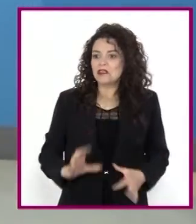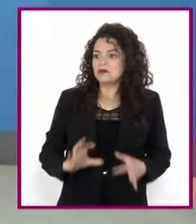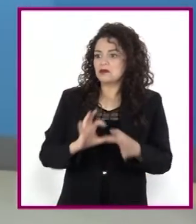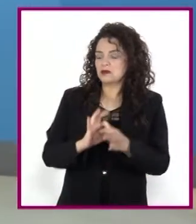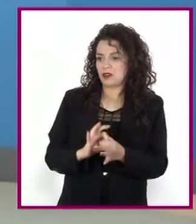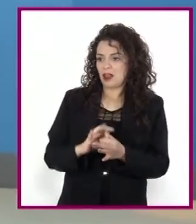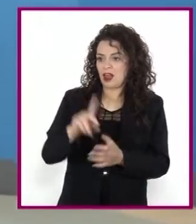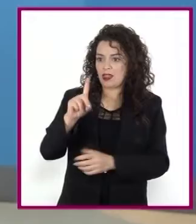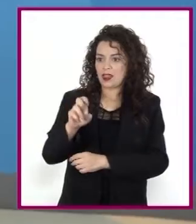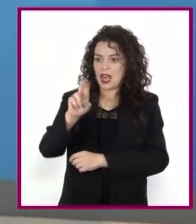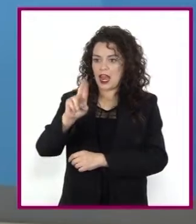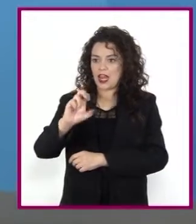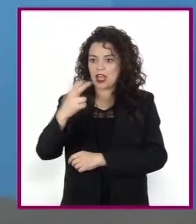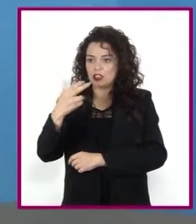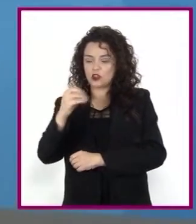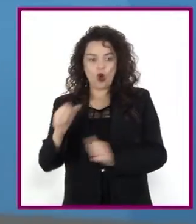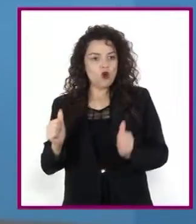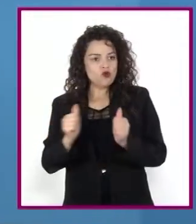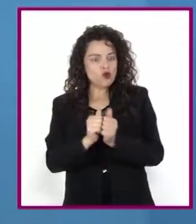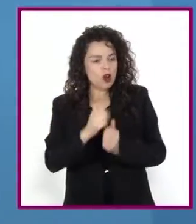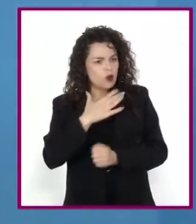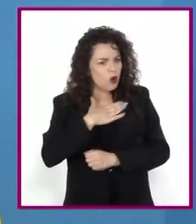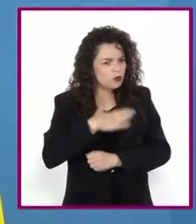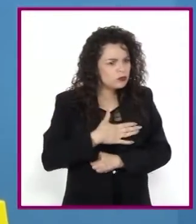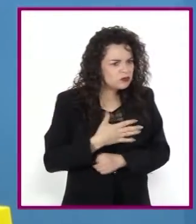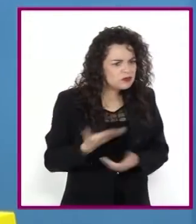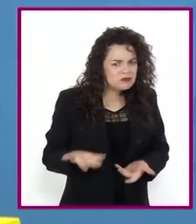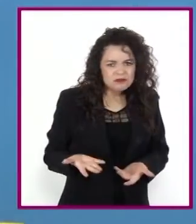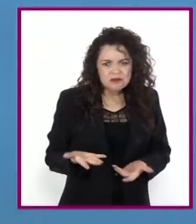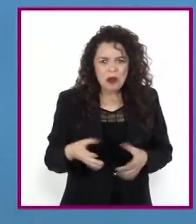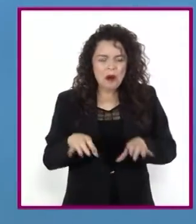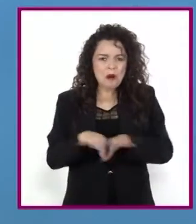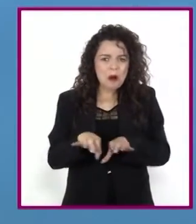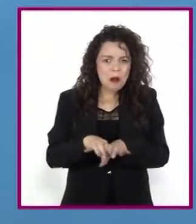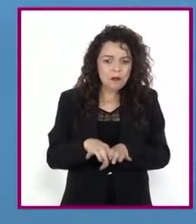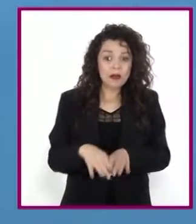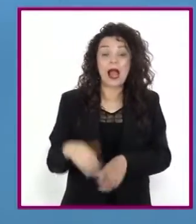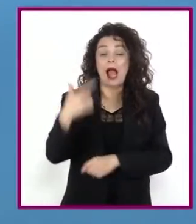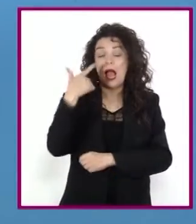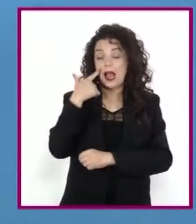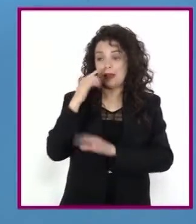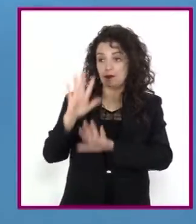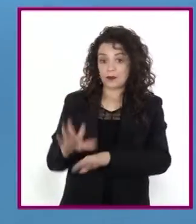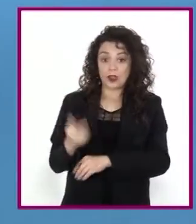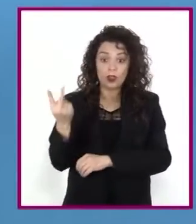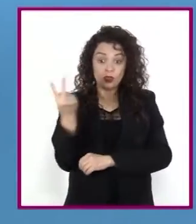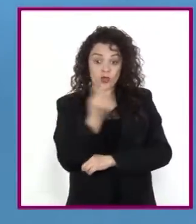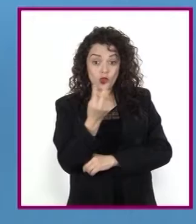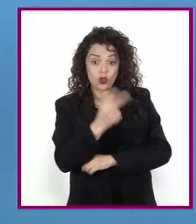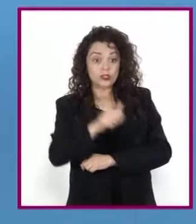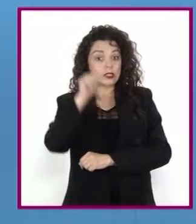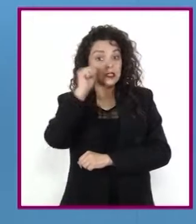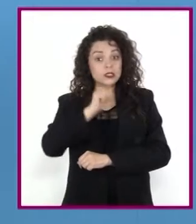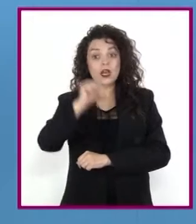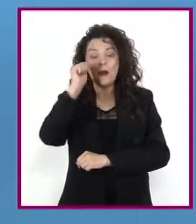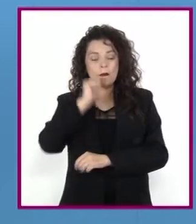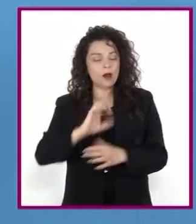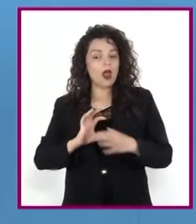justicia? Pues bien, el derecho y la justicia son dos términos que siempre van de la